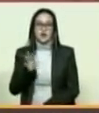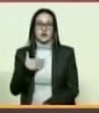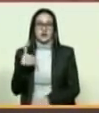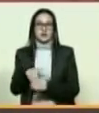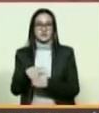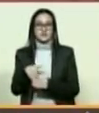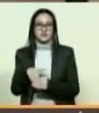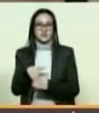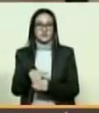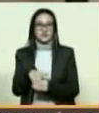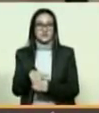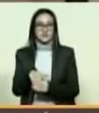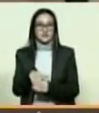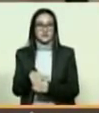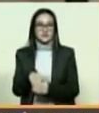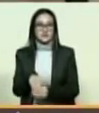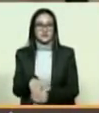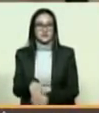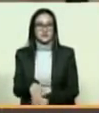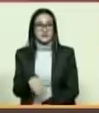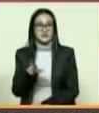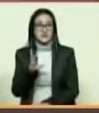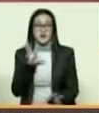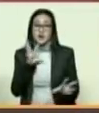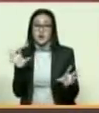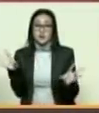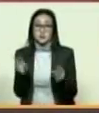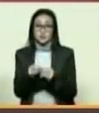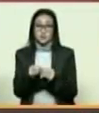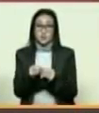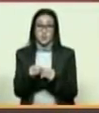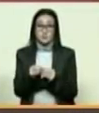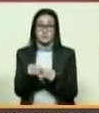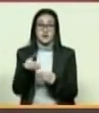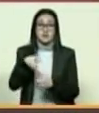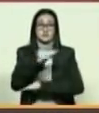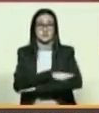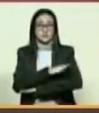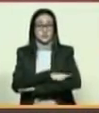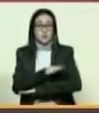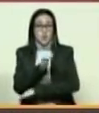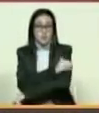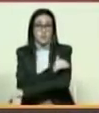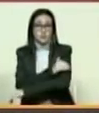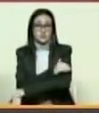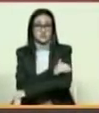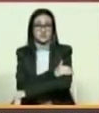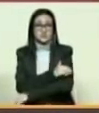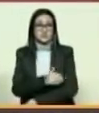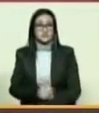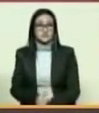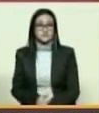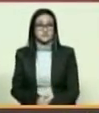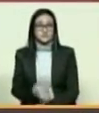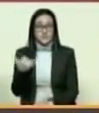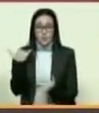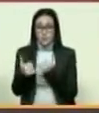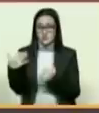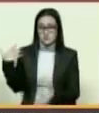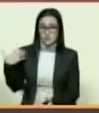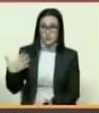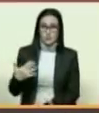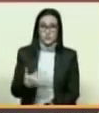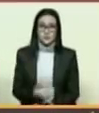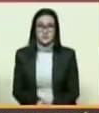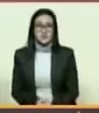elecciones. Ese ha sido el resumen del comportamiento de la derecha venezolana tan errático en los últimos tiempos.